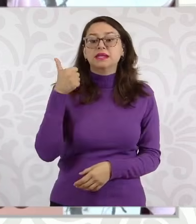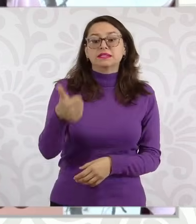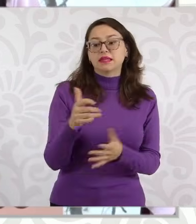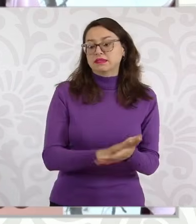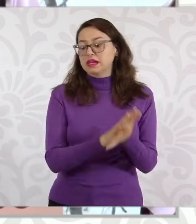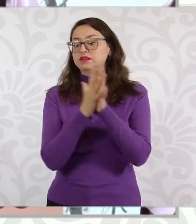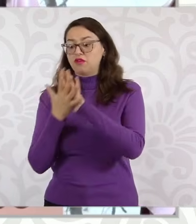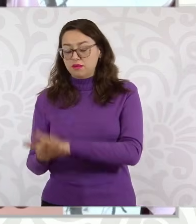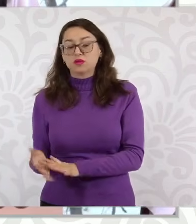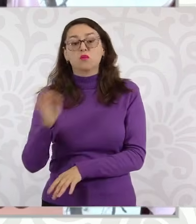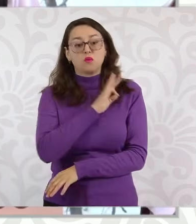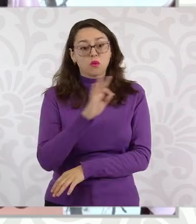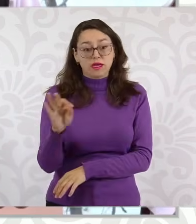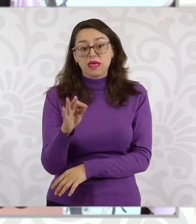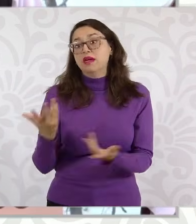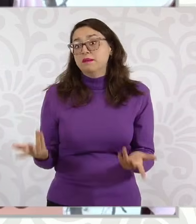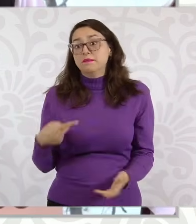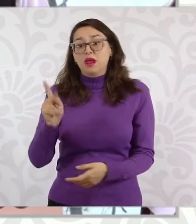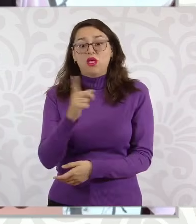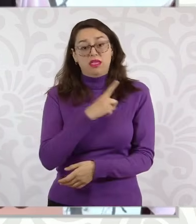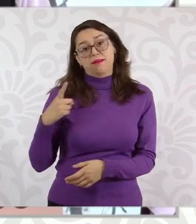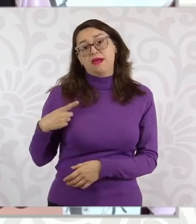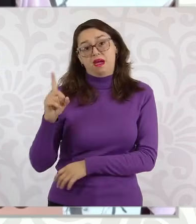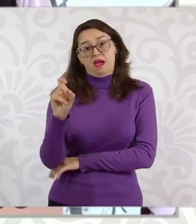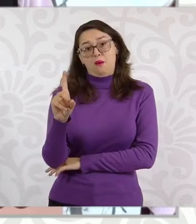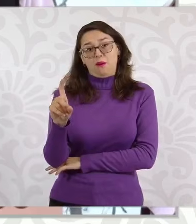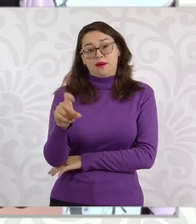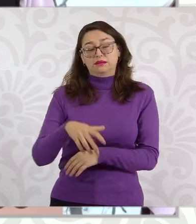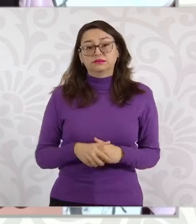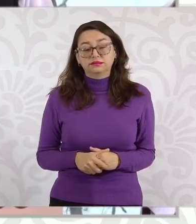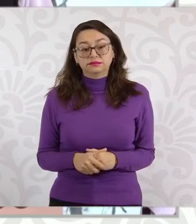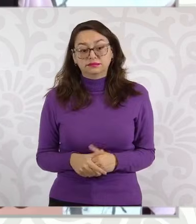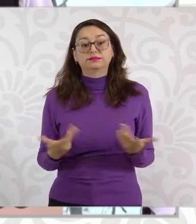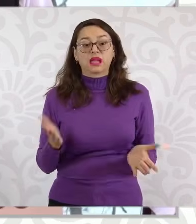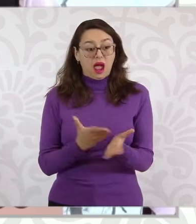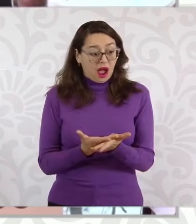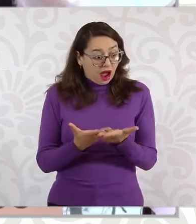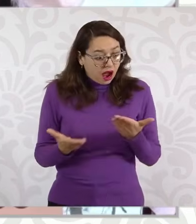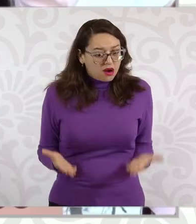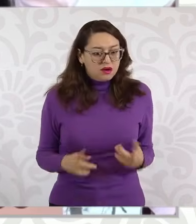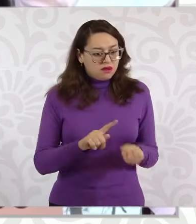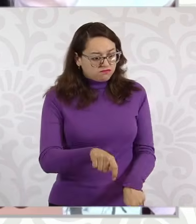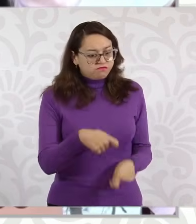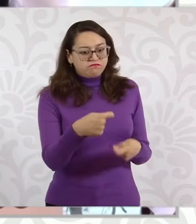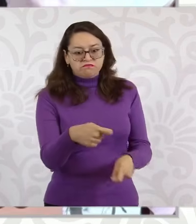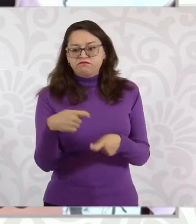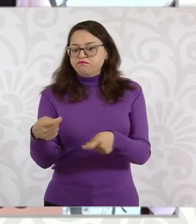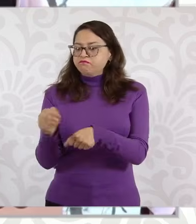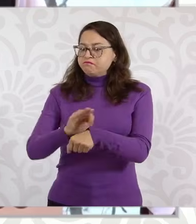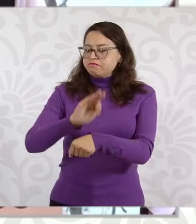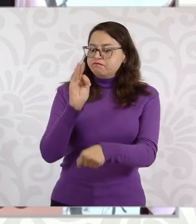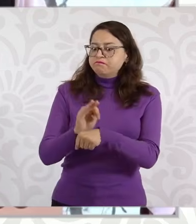hay bienestar sin el acceso al agua. Con estos títulos blindamos el futuro